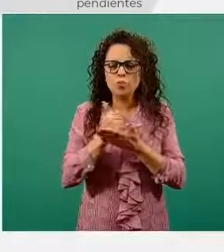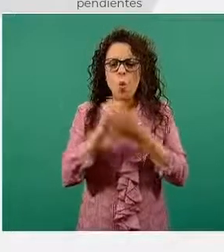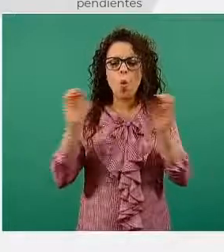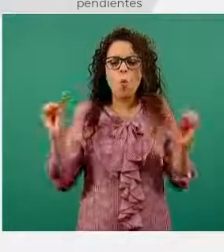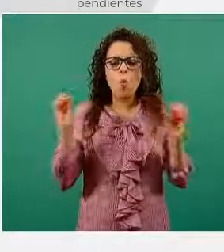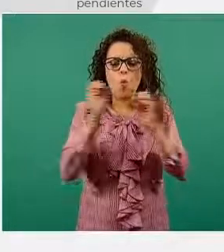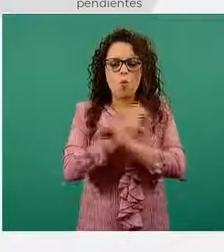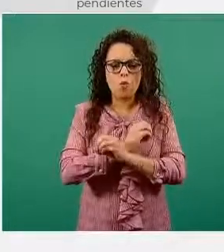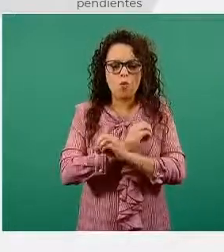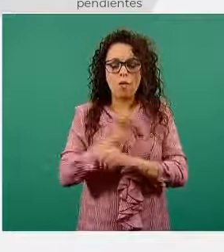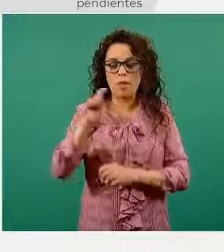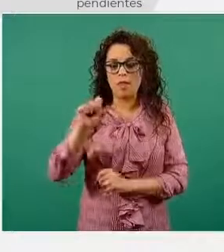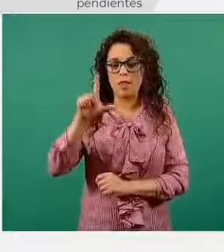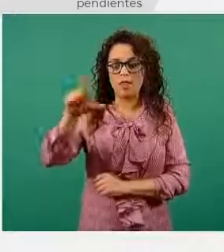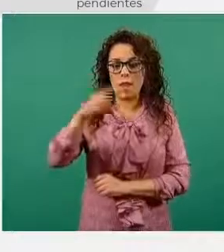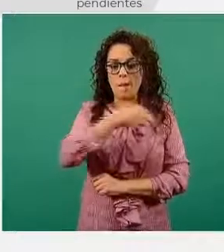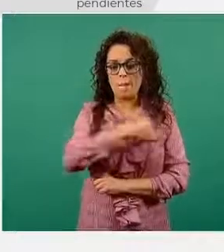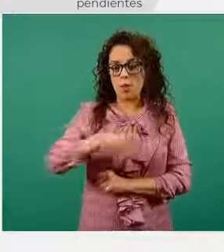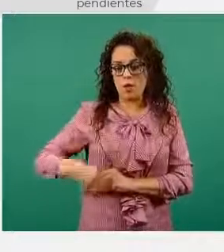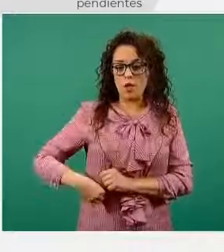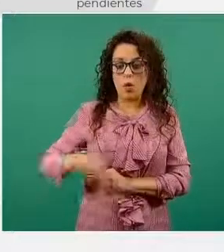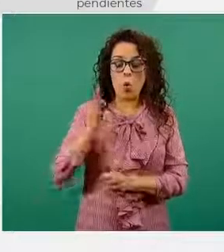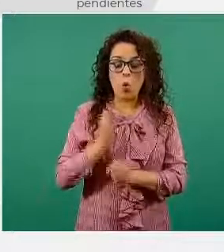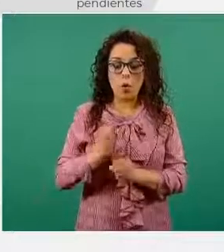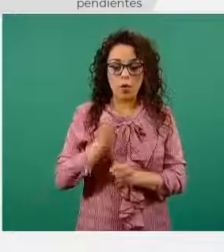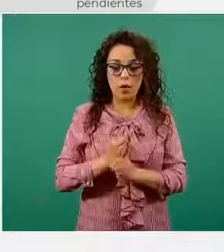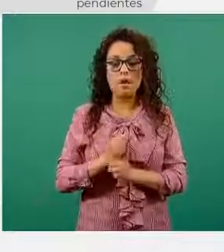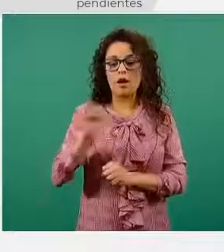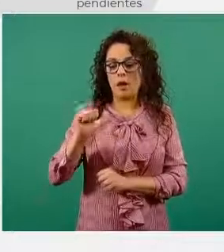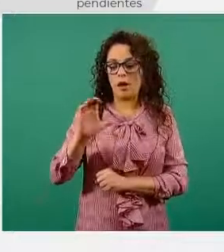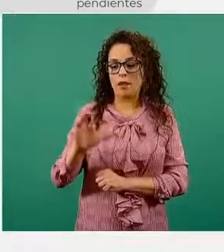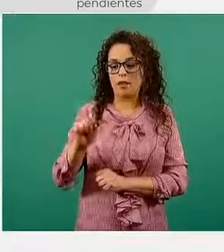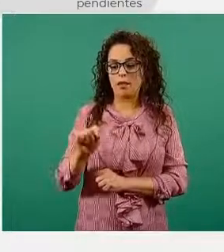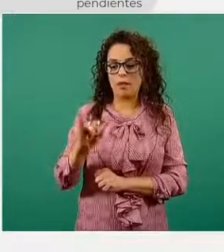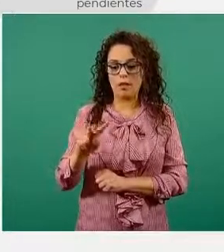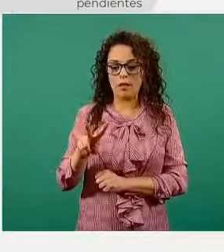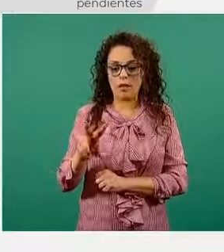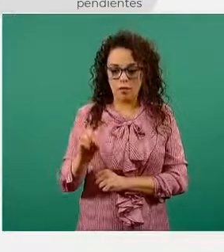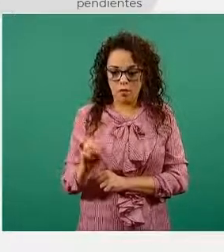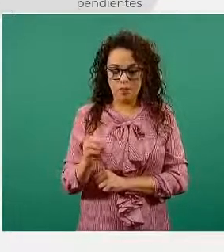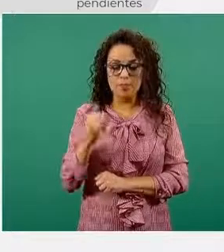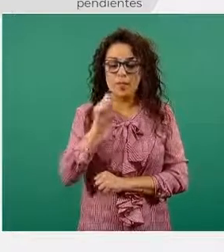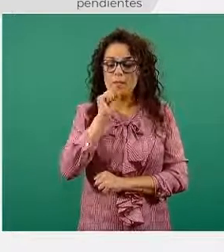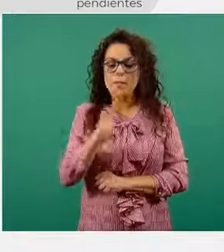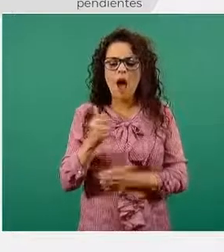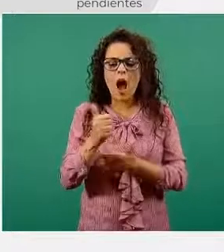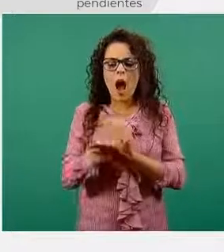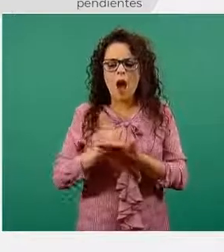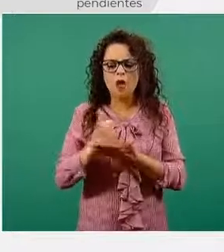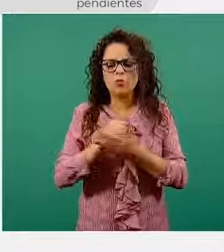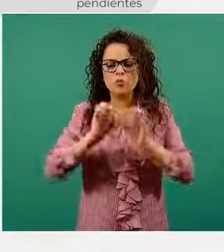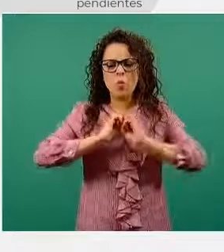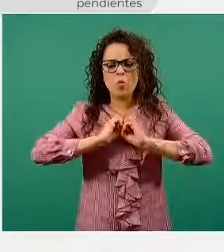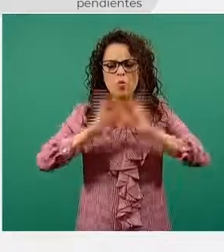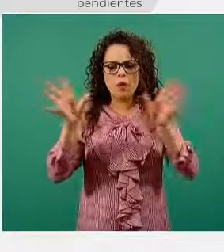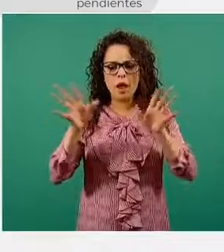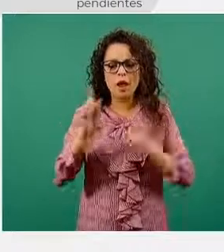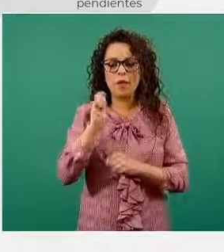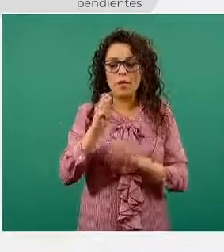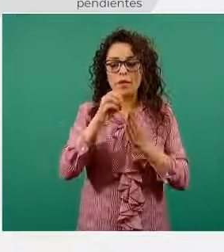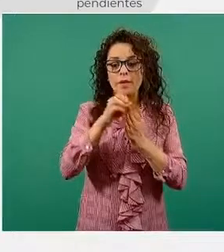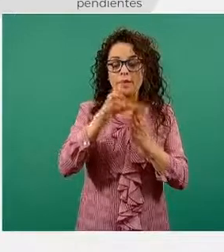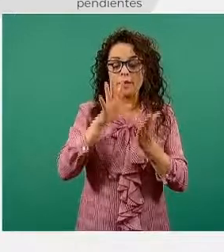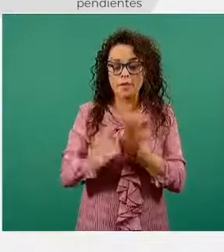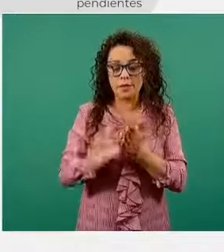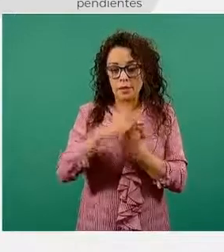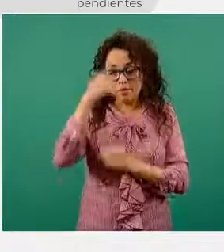oscuro los 27 municipios que en este momento están activos. Aquí tenemos también en azul claro los que están programados para continuar